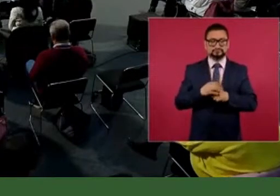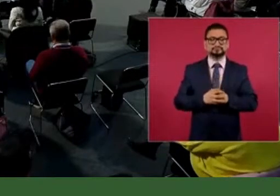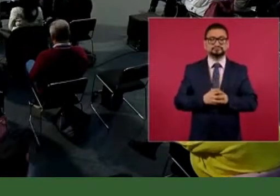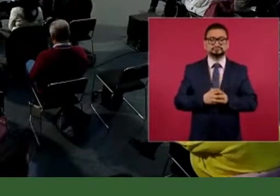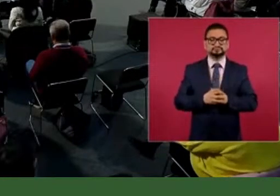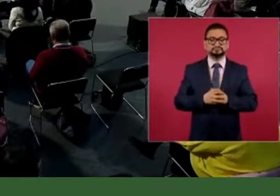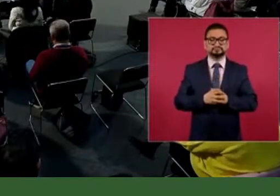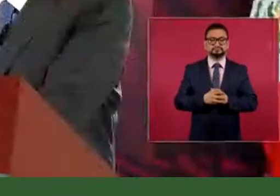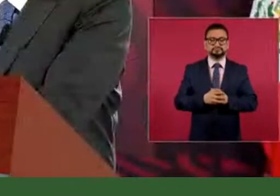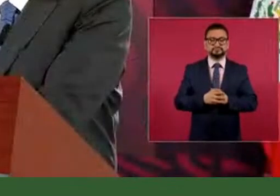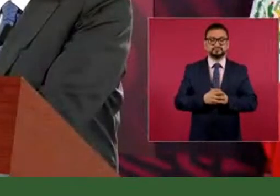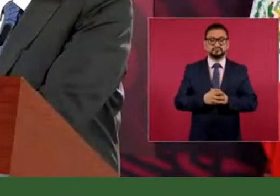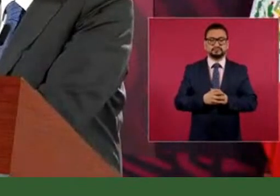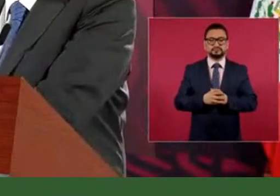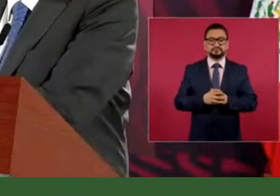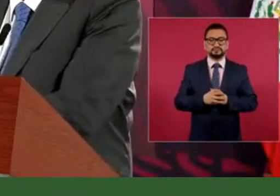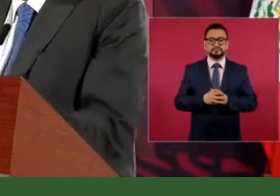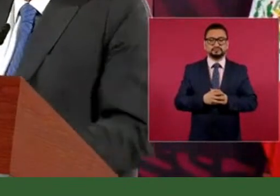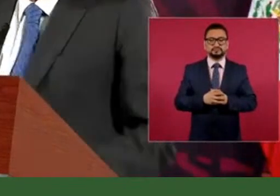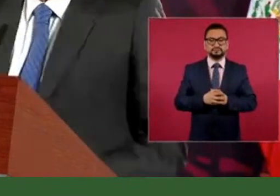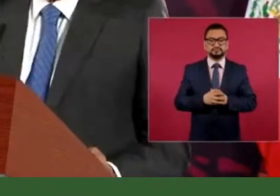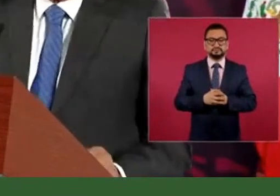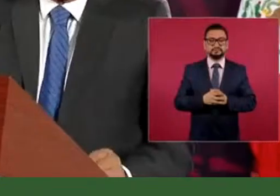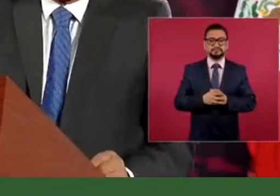y también se